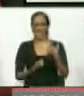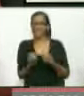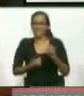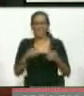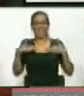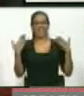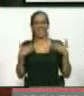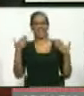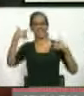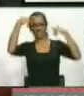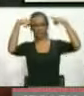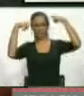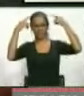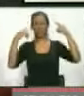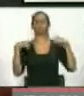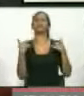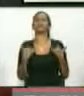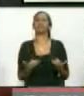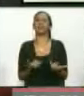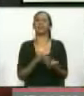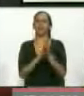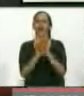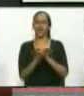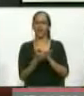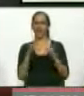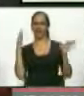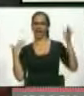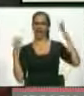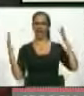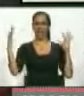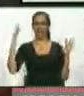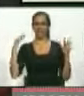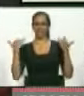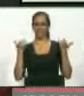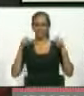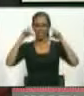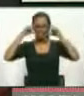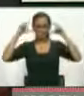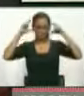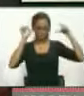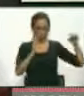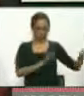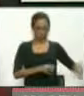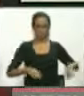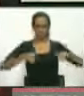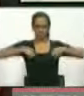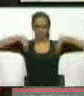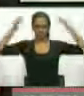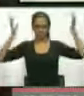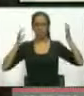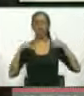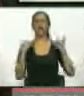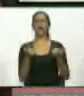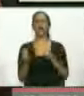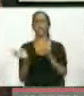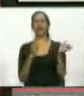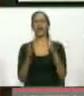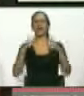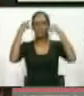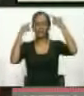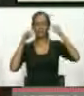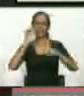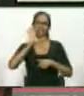alegría e chavista ya pasaron los carnavales y a la gente se quitó el disfraz ahorita lo que viene es marzo chavista el 5 de marzo